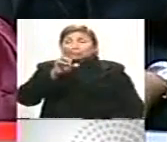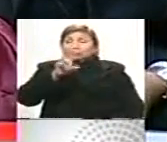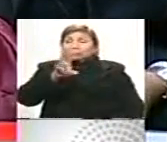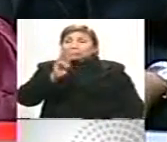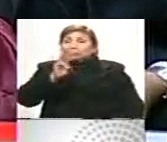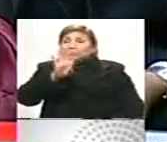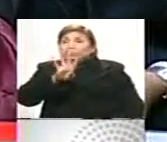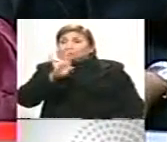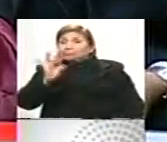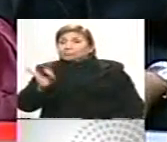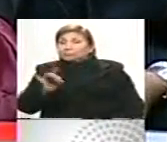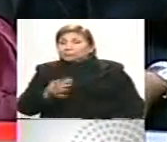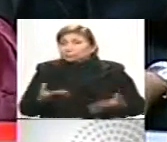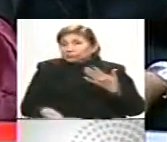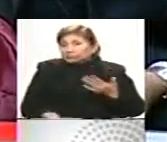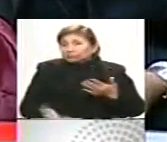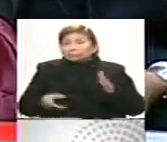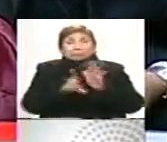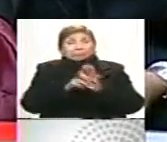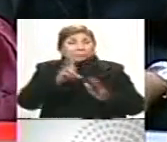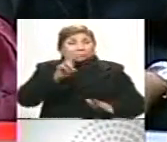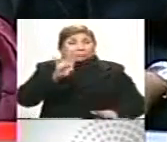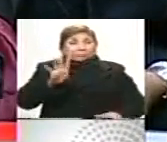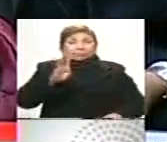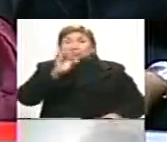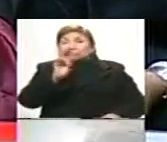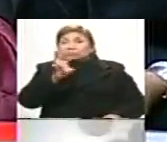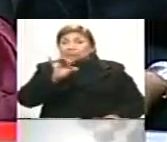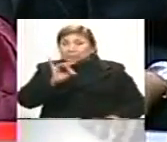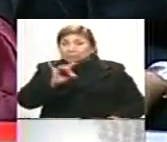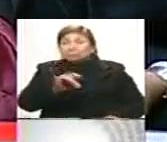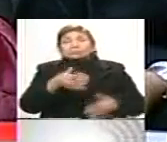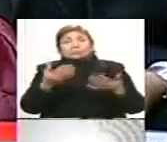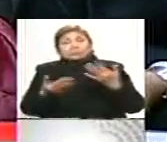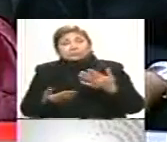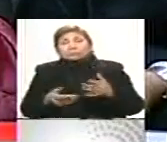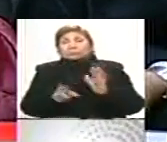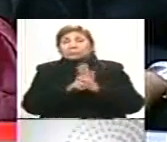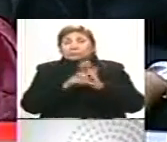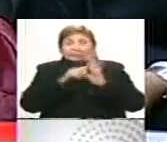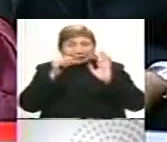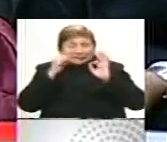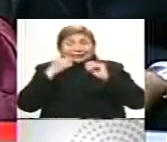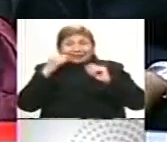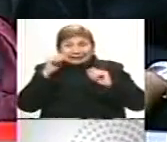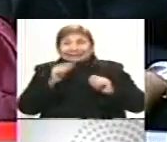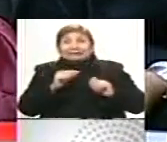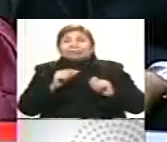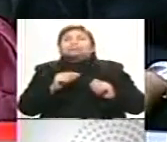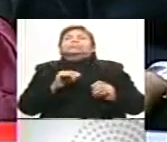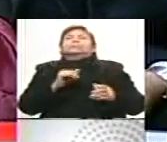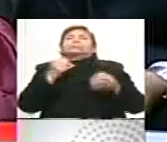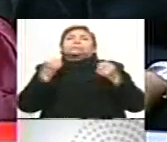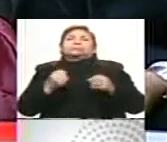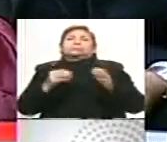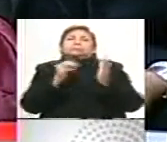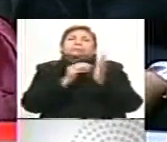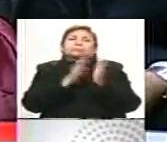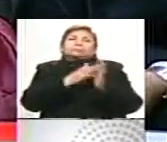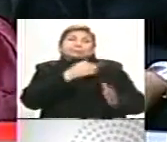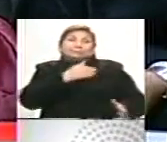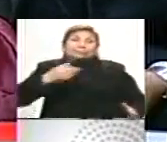26478. La Ley 26478 establece, por ejemplo, que el